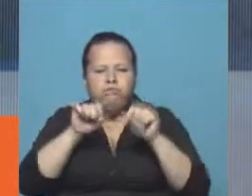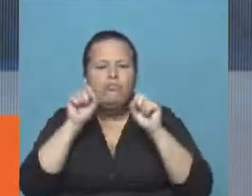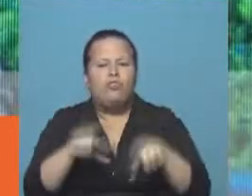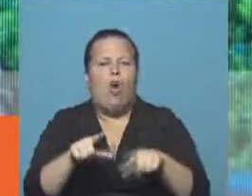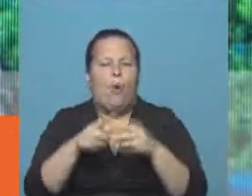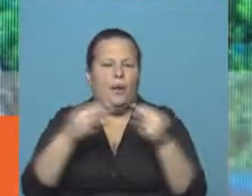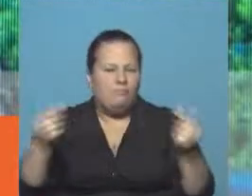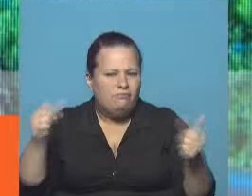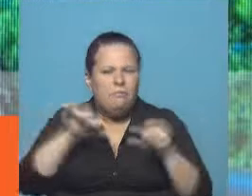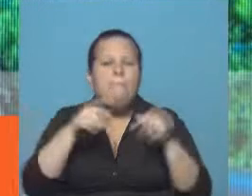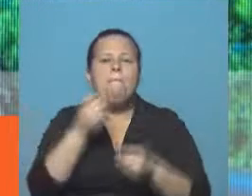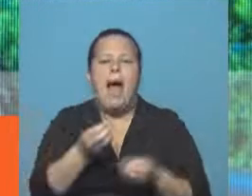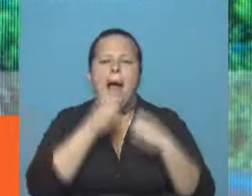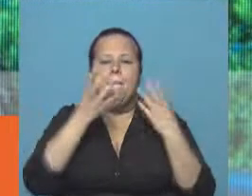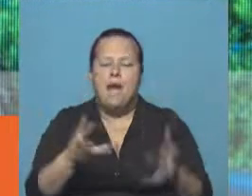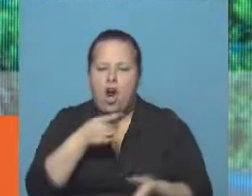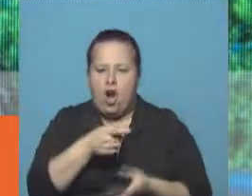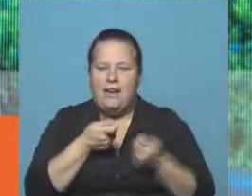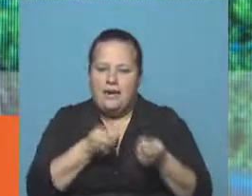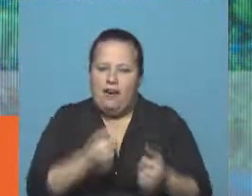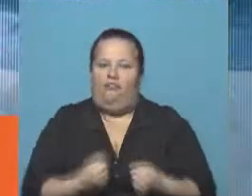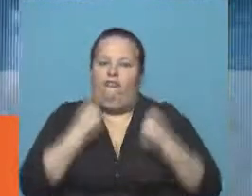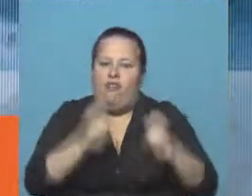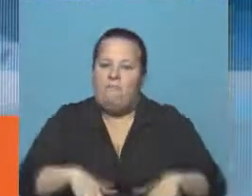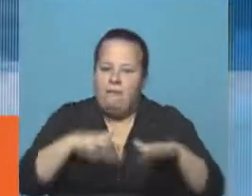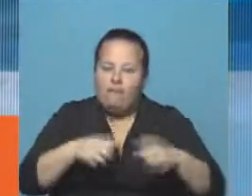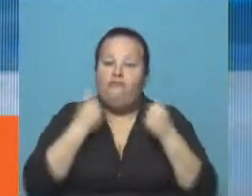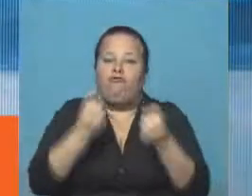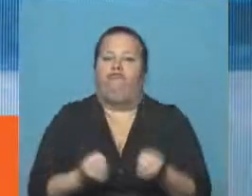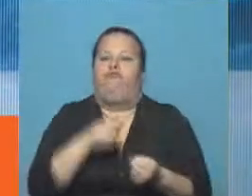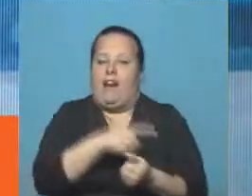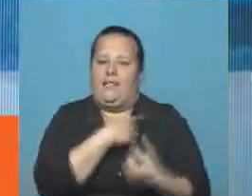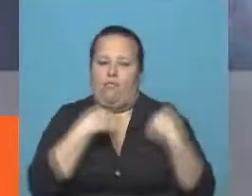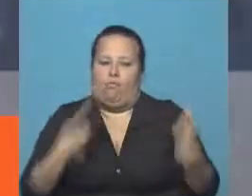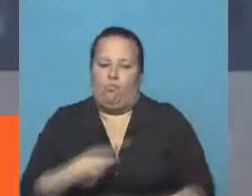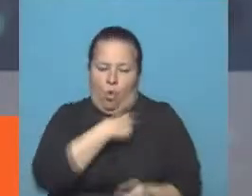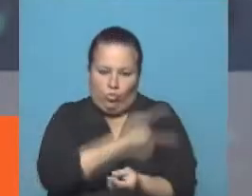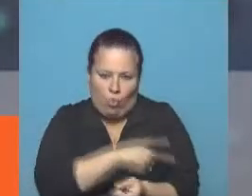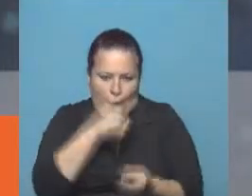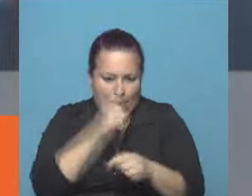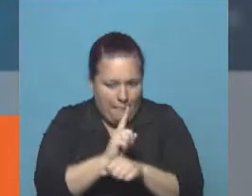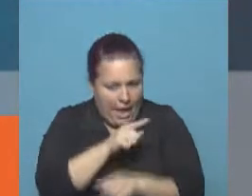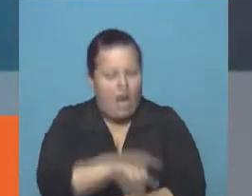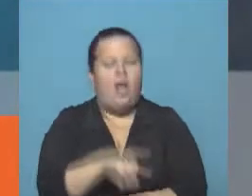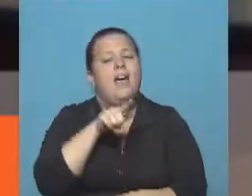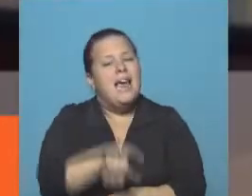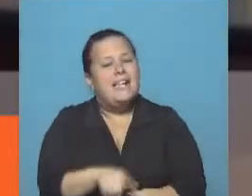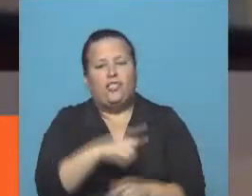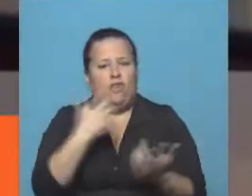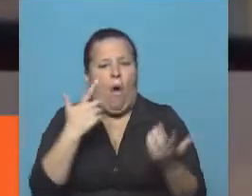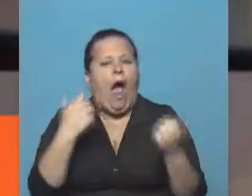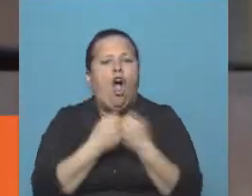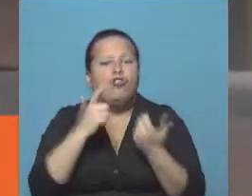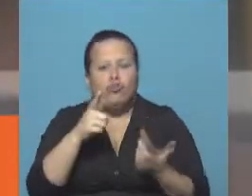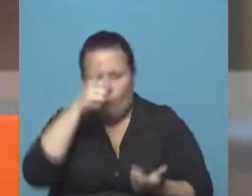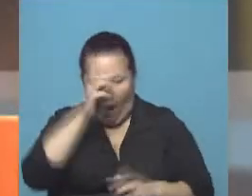en estricnina para mejorar la fuerza, y para mejorar la fuerza muscular. Estamos hablando de que eso es incontrolable. El